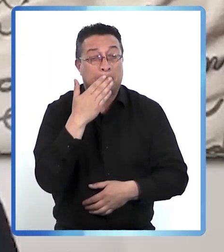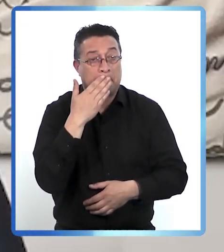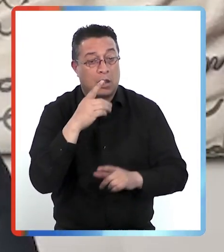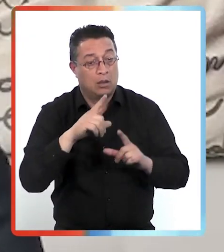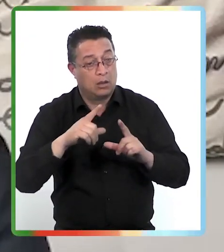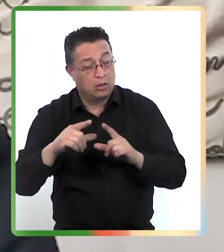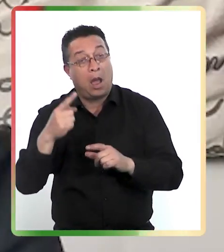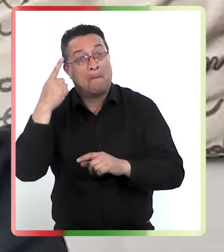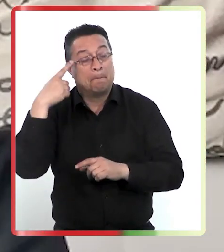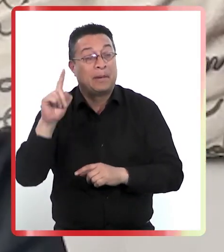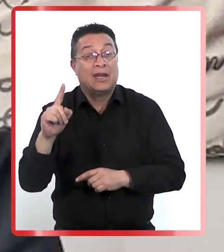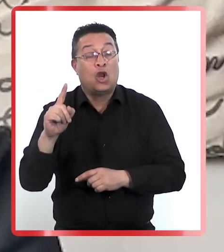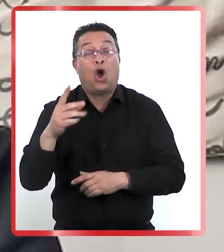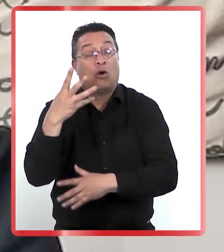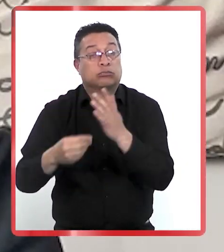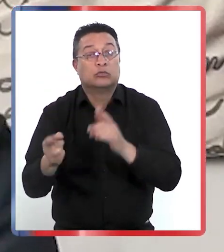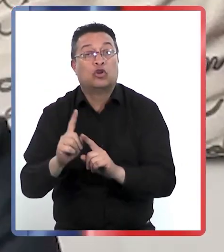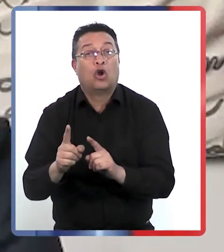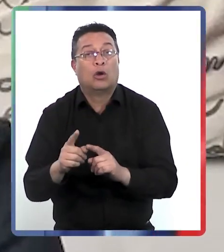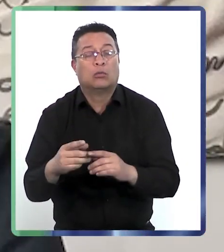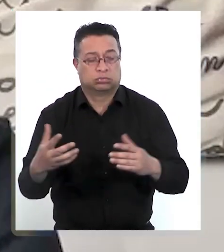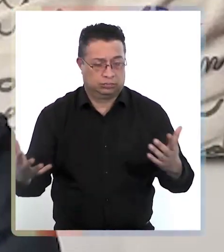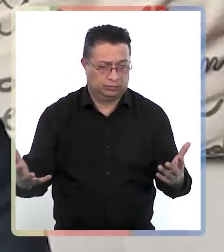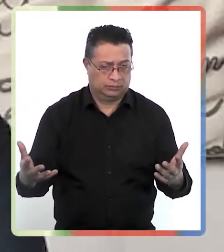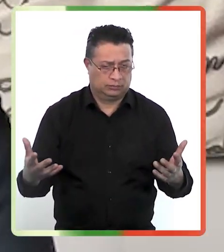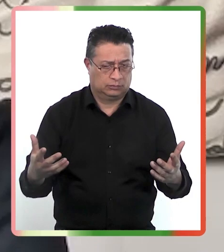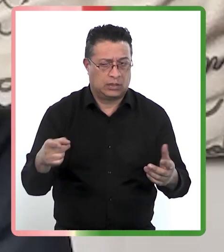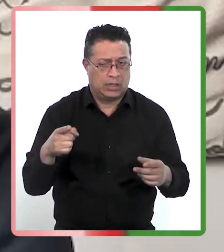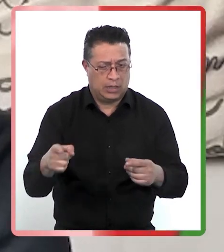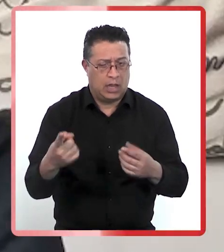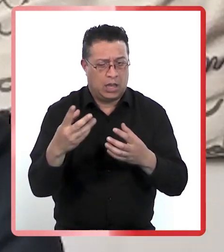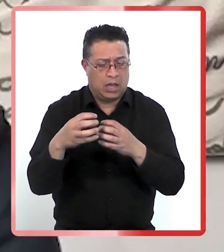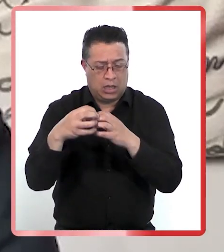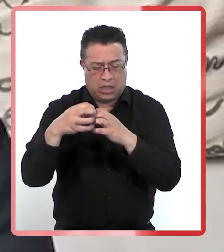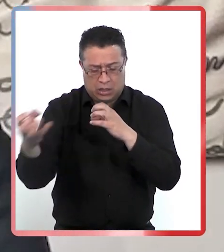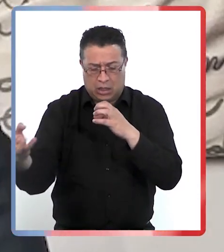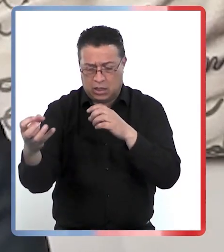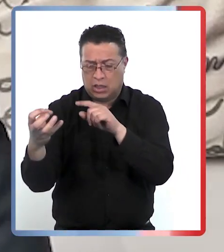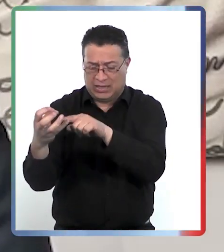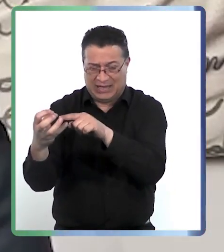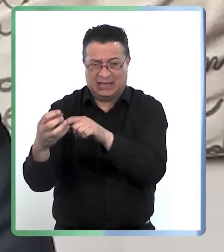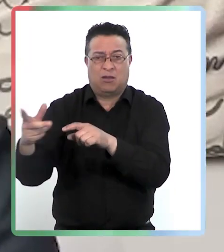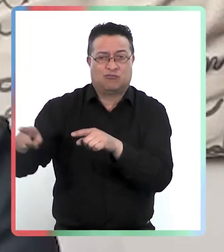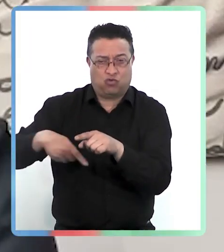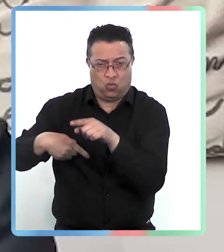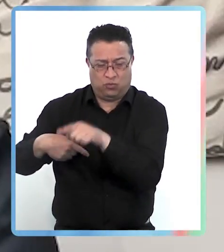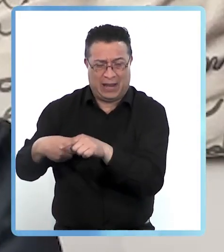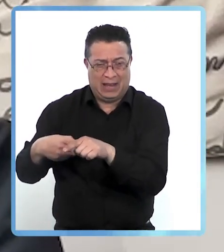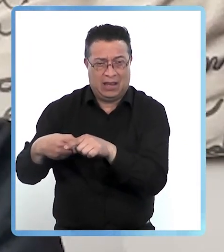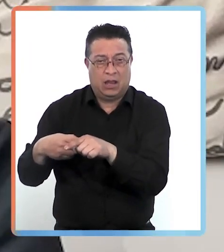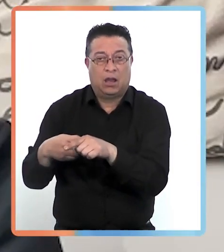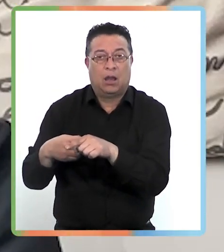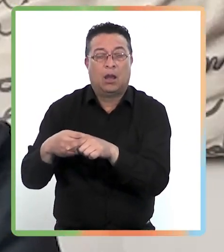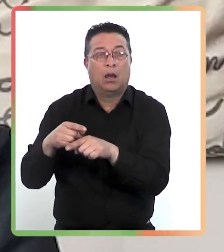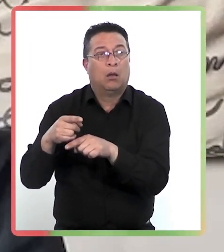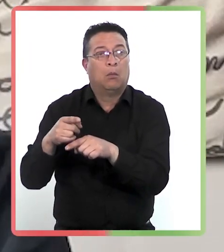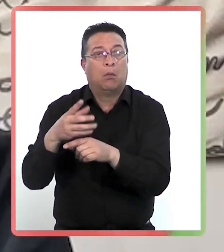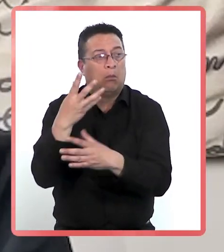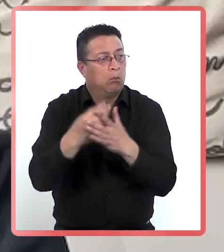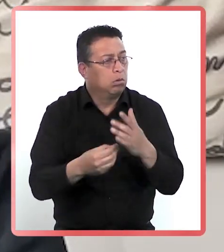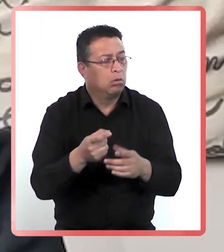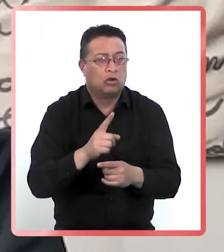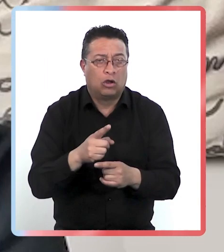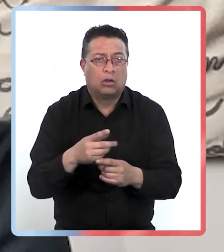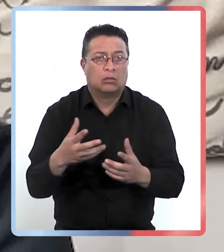mejoran parcialmente, pero no curan la enfermedad. Entonces, si mira, pucha, acá sacamos este gallo que creíamos que era el causante y no estamos